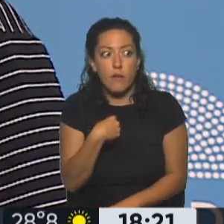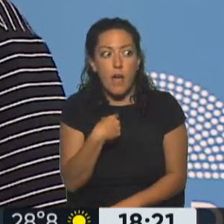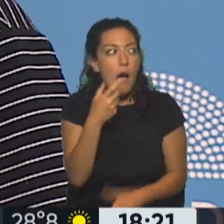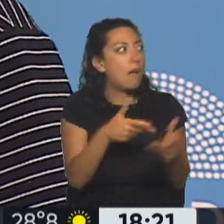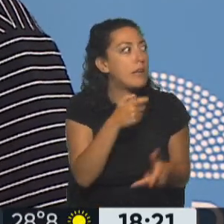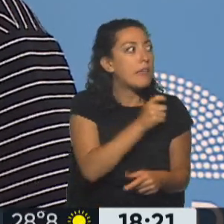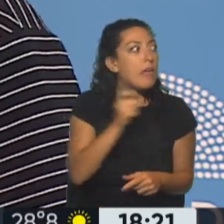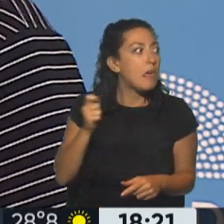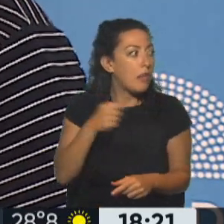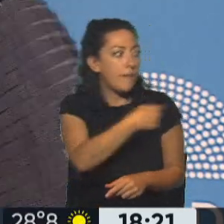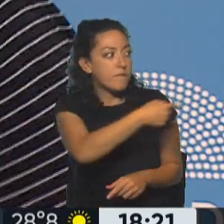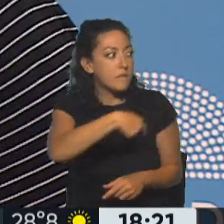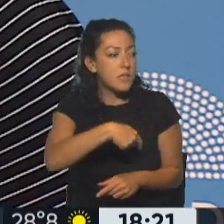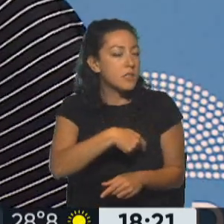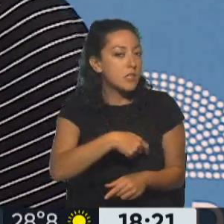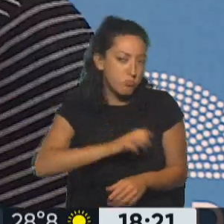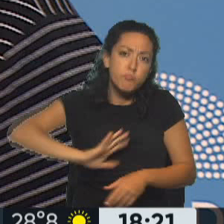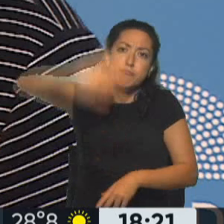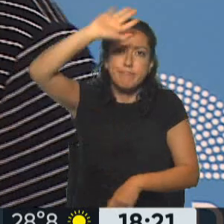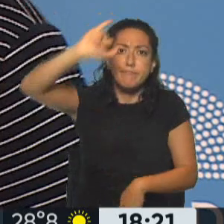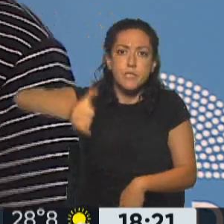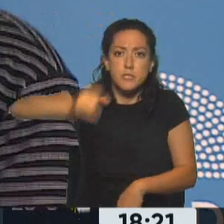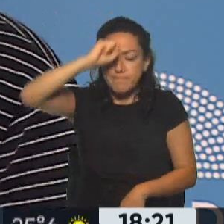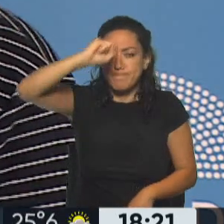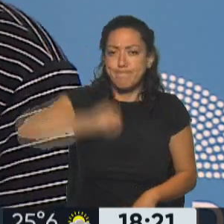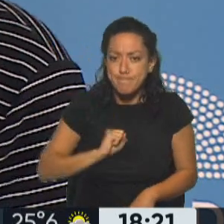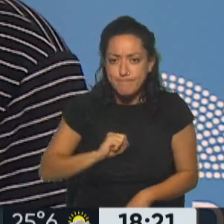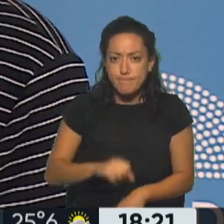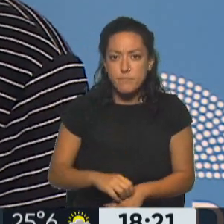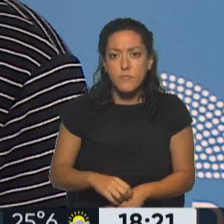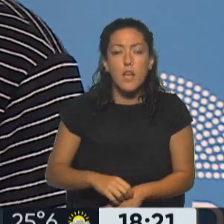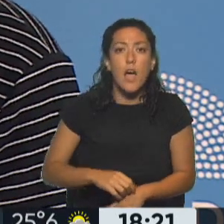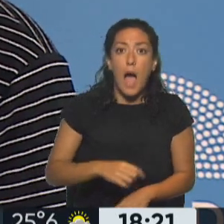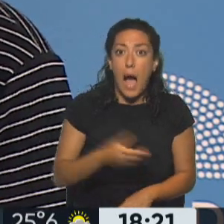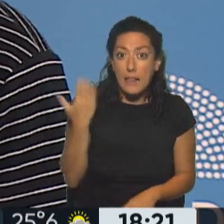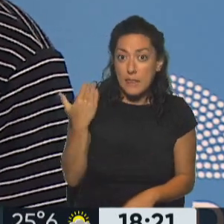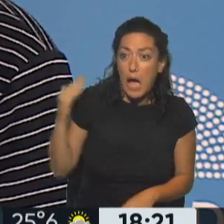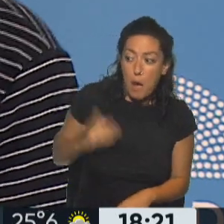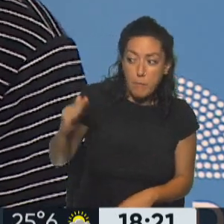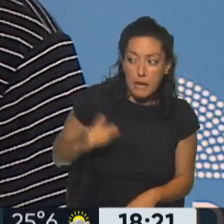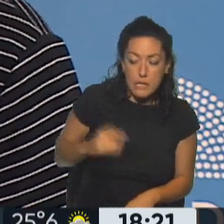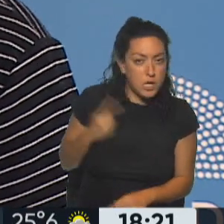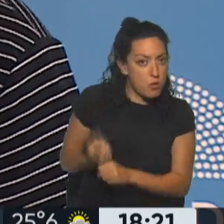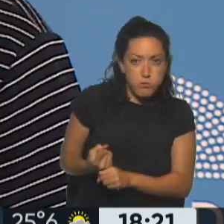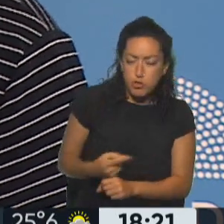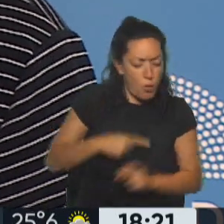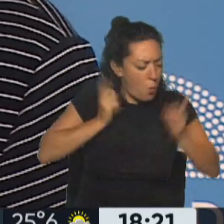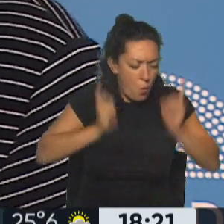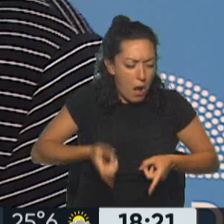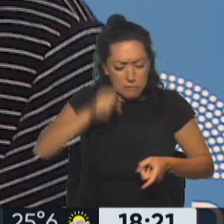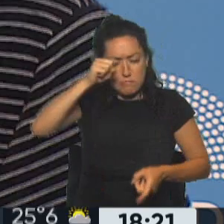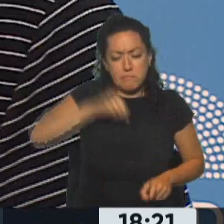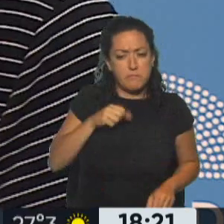me levanté la mano, aunque nos habían amenazado y que no podíamos hacerlo. Pero igual, ¿viste? Yo